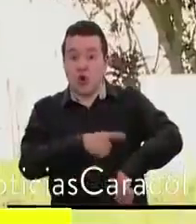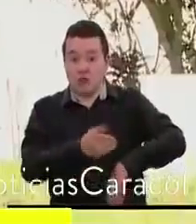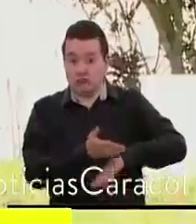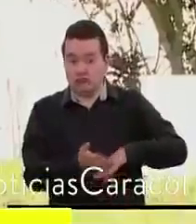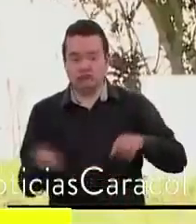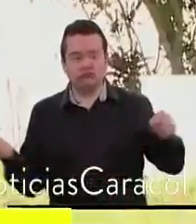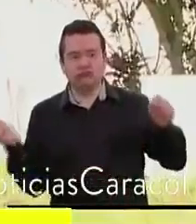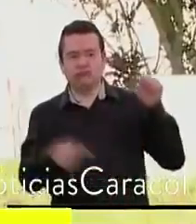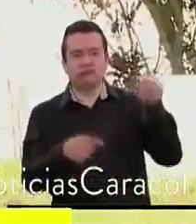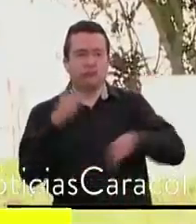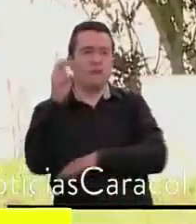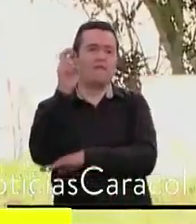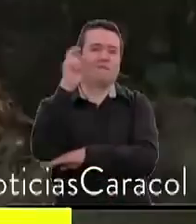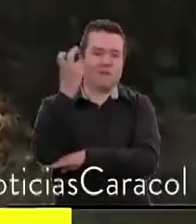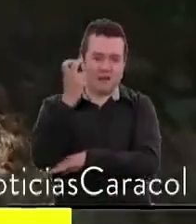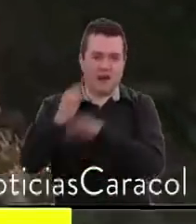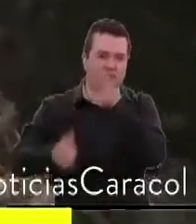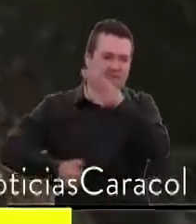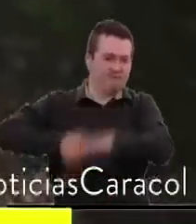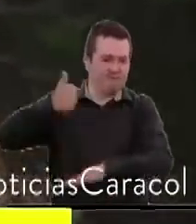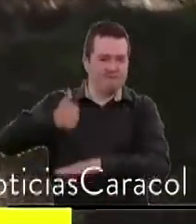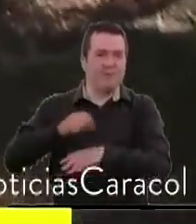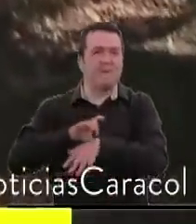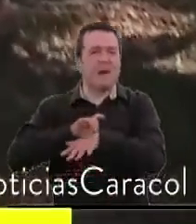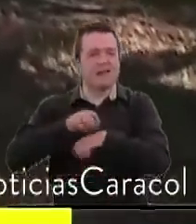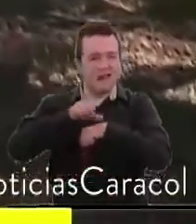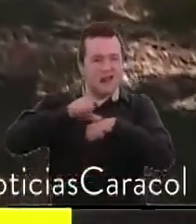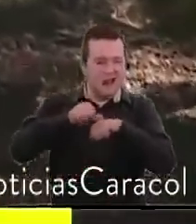la Fiscalía, el director de Medicina Legal y el director